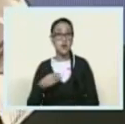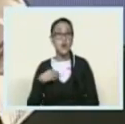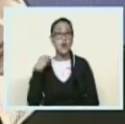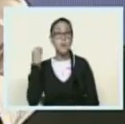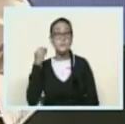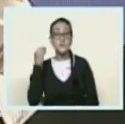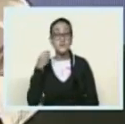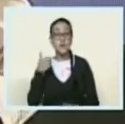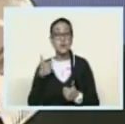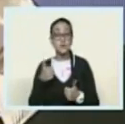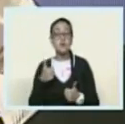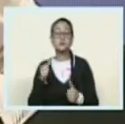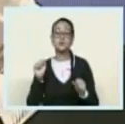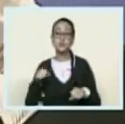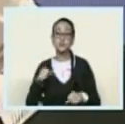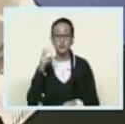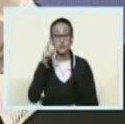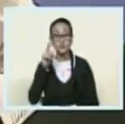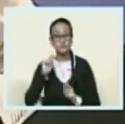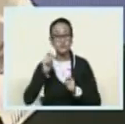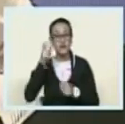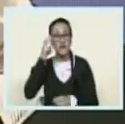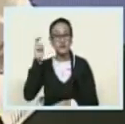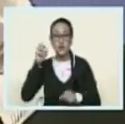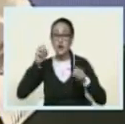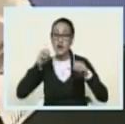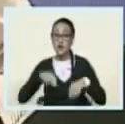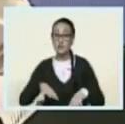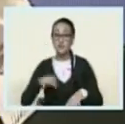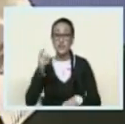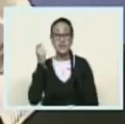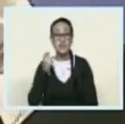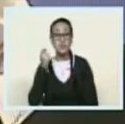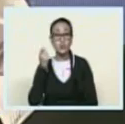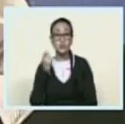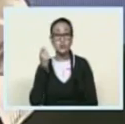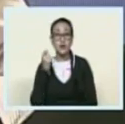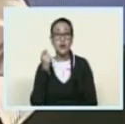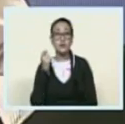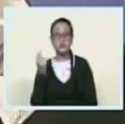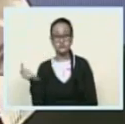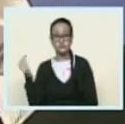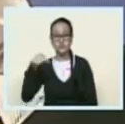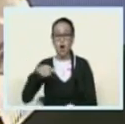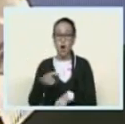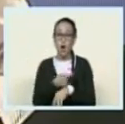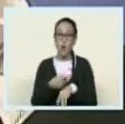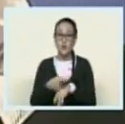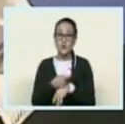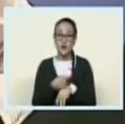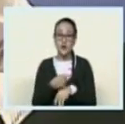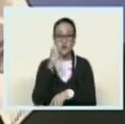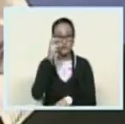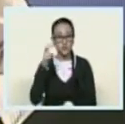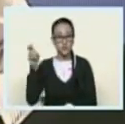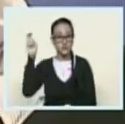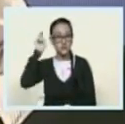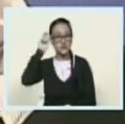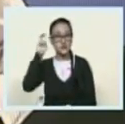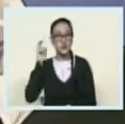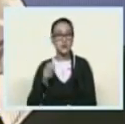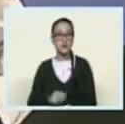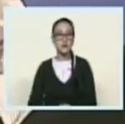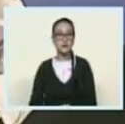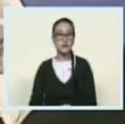he pensado muy bien. Renuncia a tu cargo de diputado y te vienes al gobierno a acompañarme como